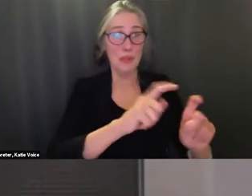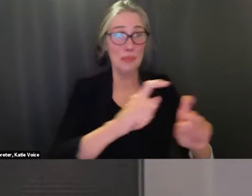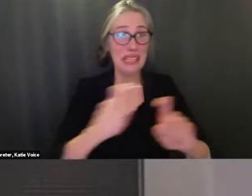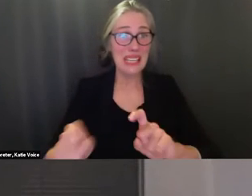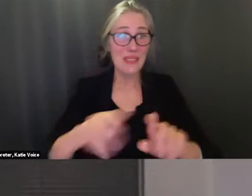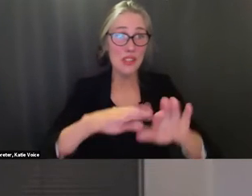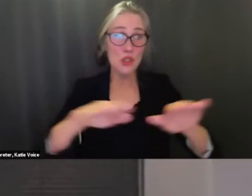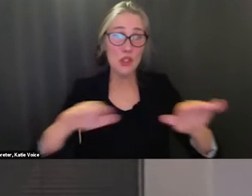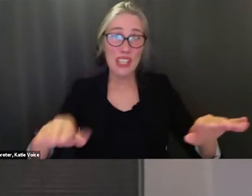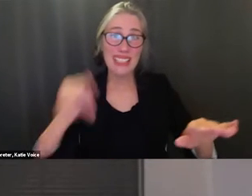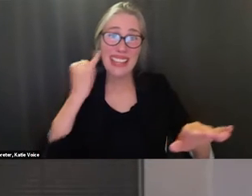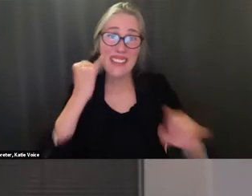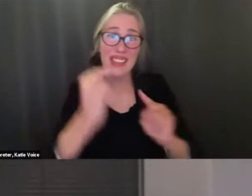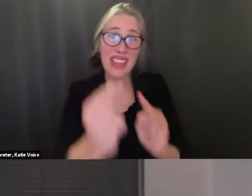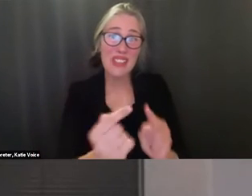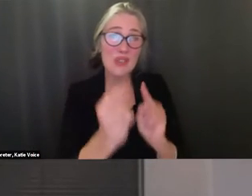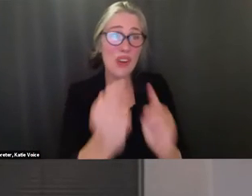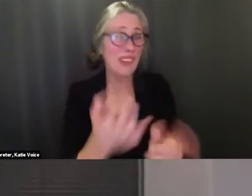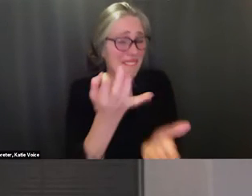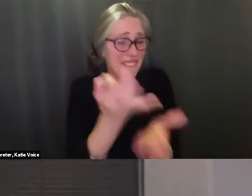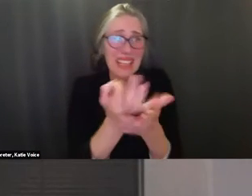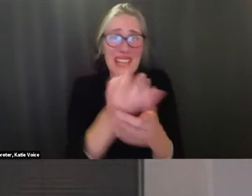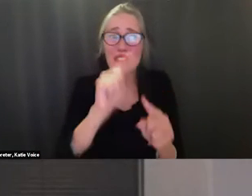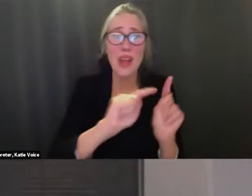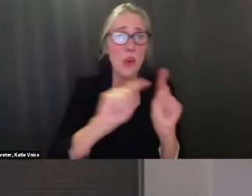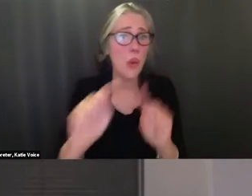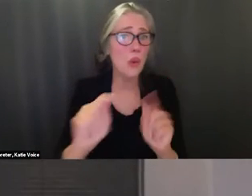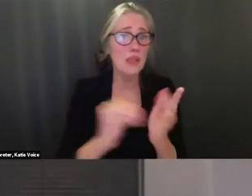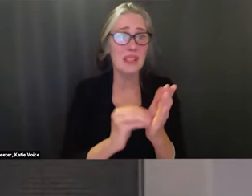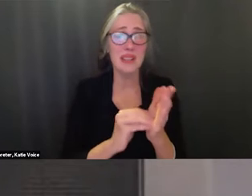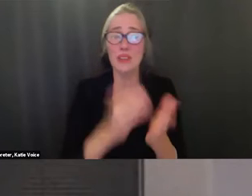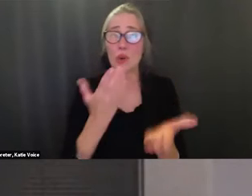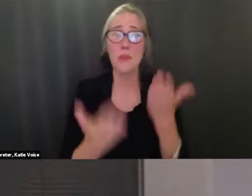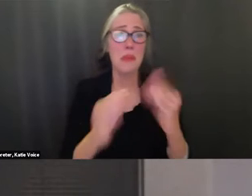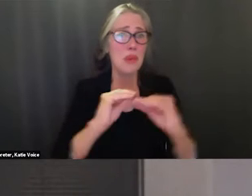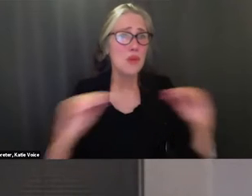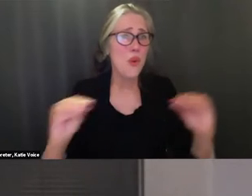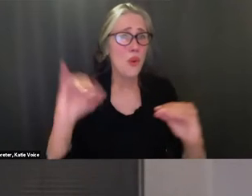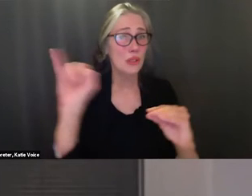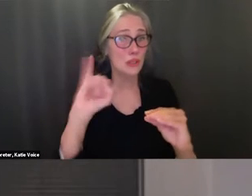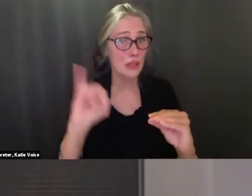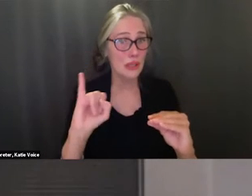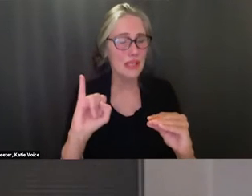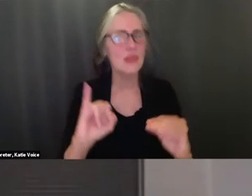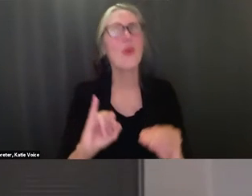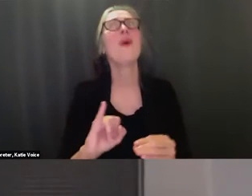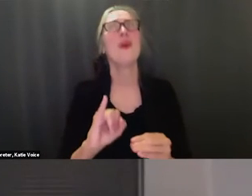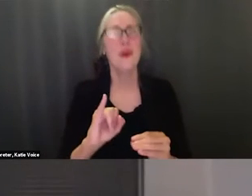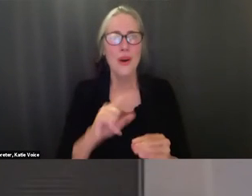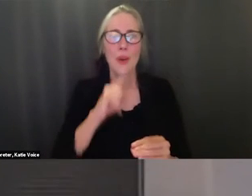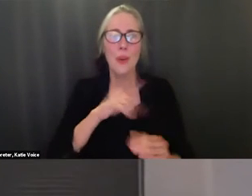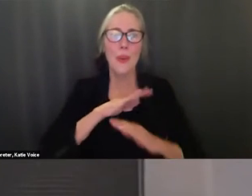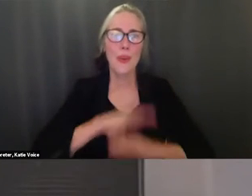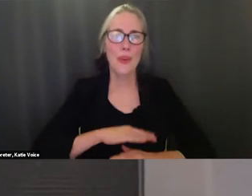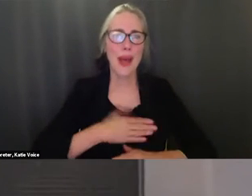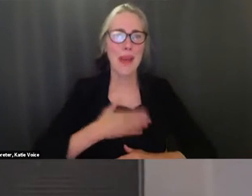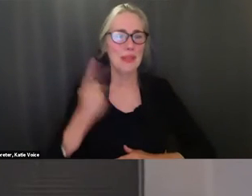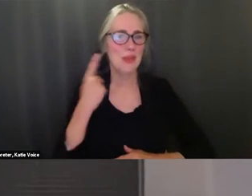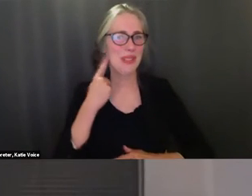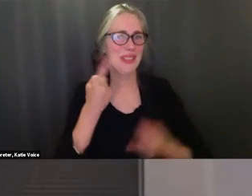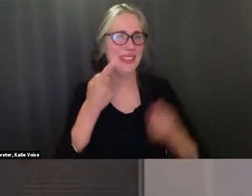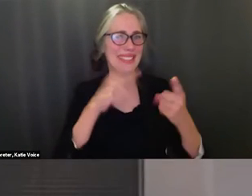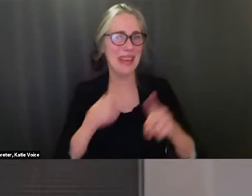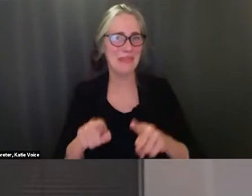en los brazos de los niños, especialmente aquellos que están batallando financieramente y socioeconómicamente. Así que me